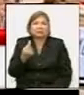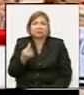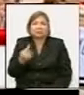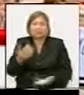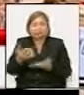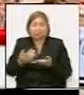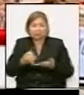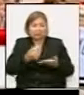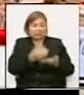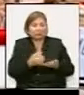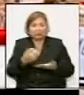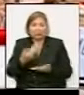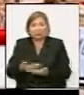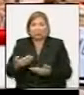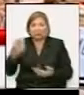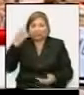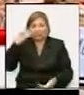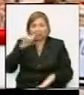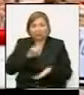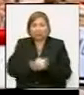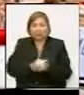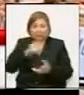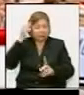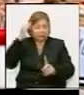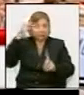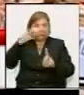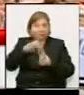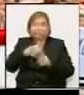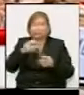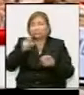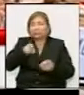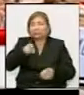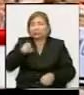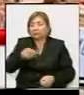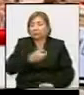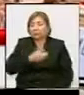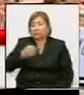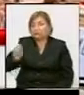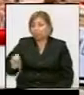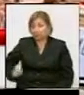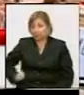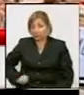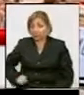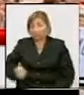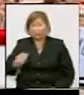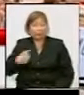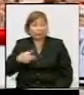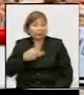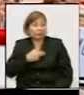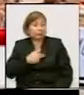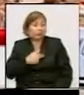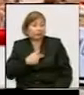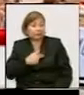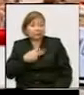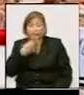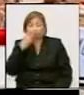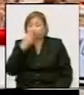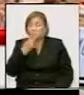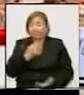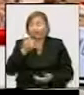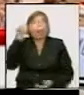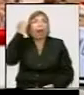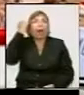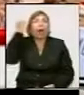los datos que realmente necesitas para el fin que necesitas. En nuestro Estado, nosotros lo que vemos es que a veces con la idea